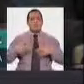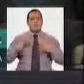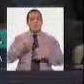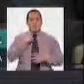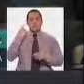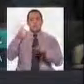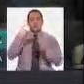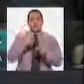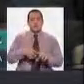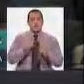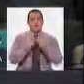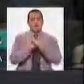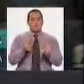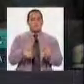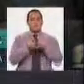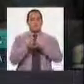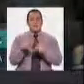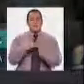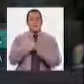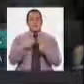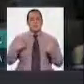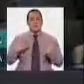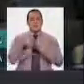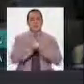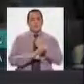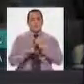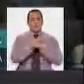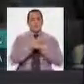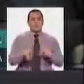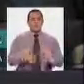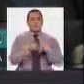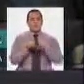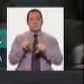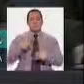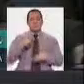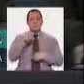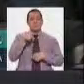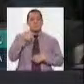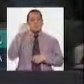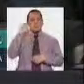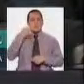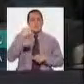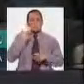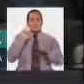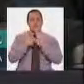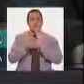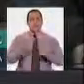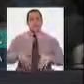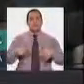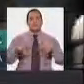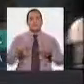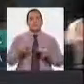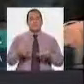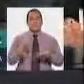denunciarlo constitucionalmente a usted y al ministro Cateriano. Y de otro lado, ¿qué piensa usted sobre esta posibilidad de que se estaría